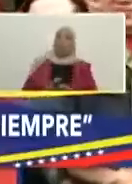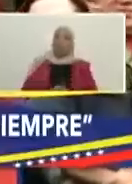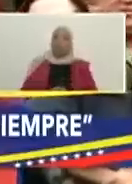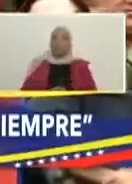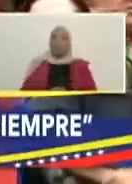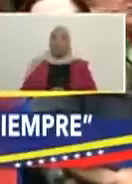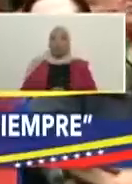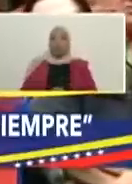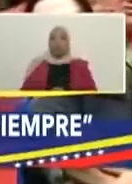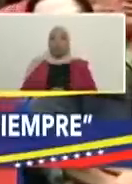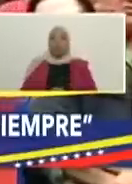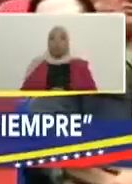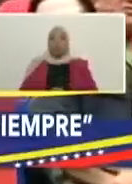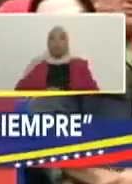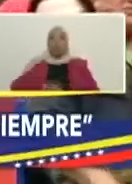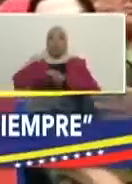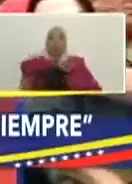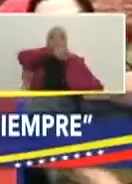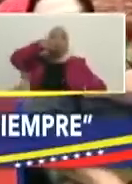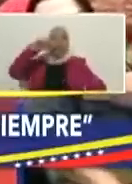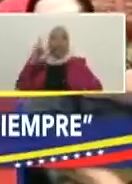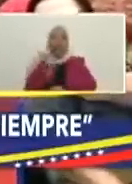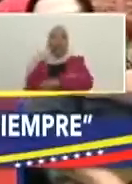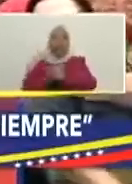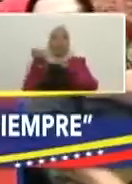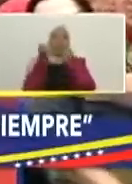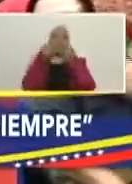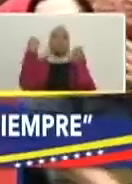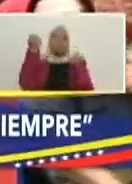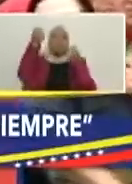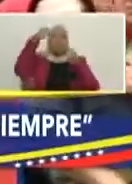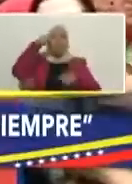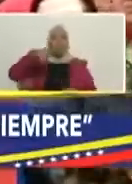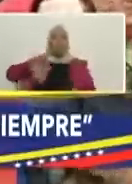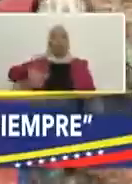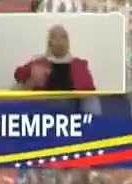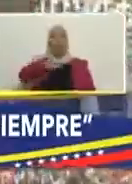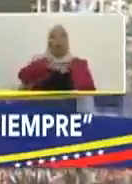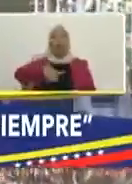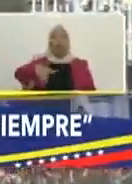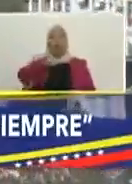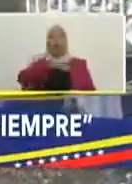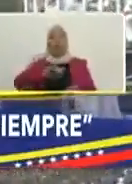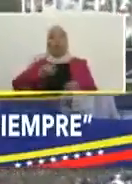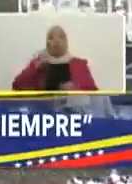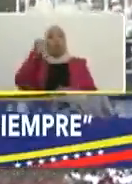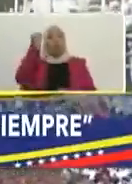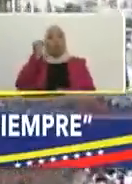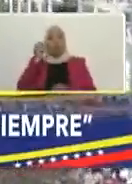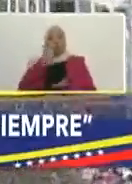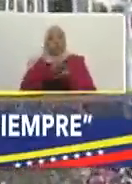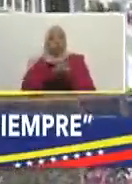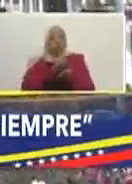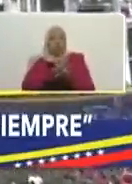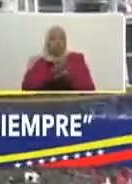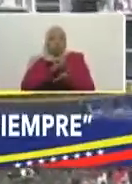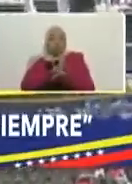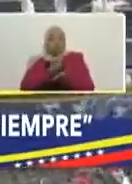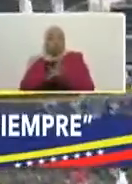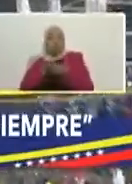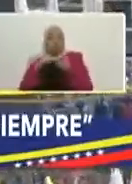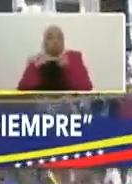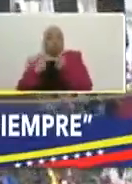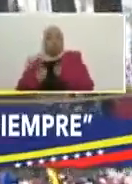la fuerza de rebeldía de un pueblo que se decía dormido y cansado